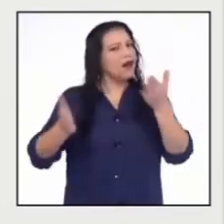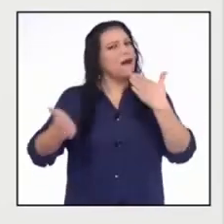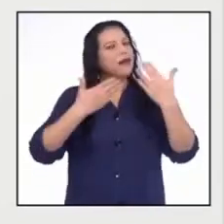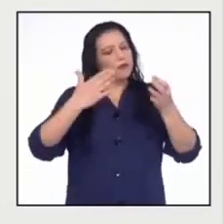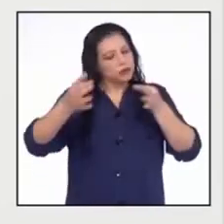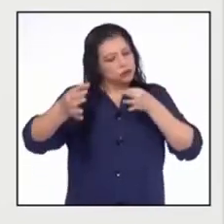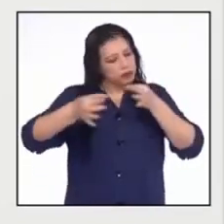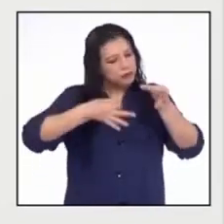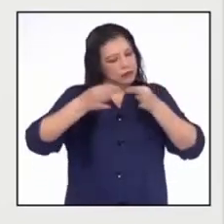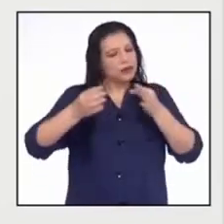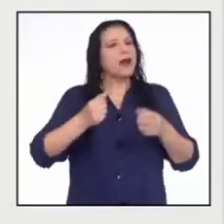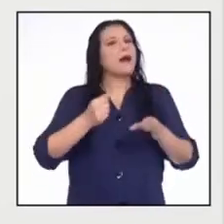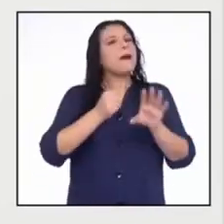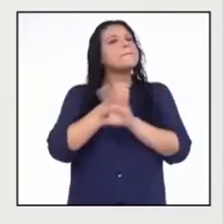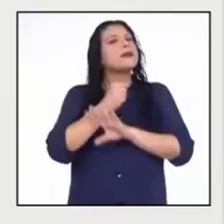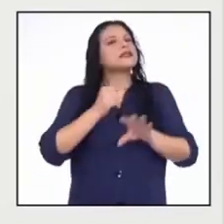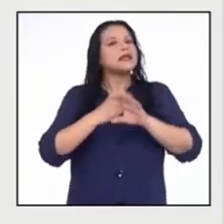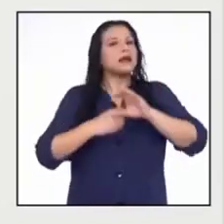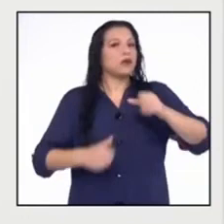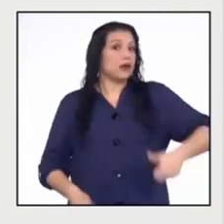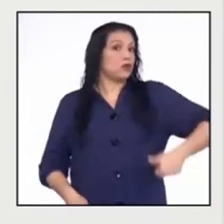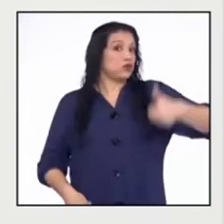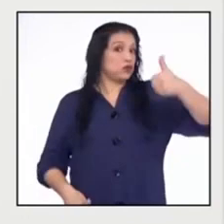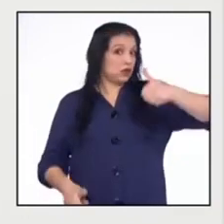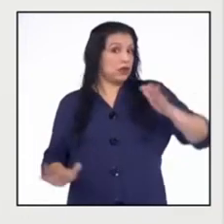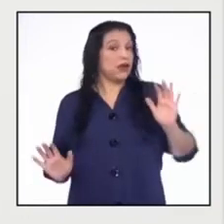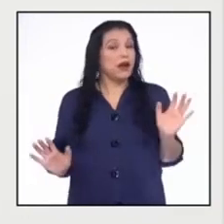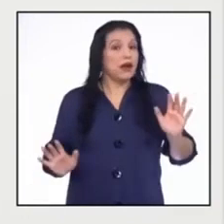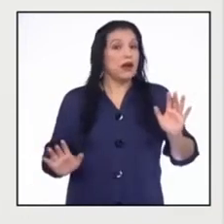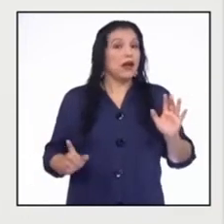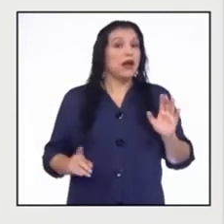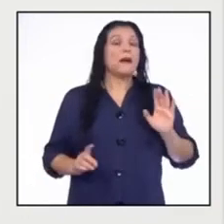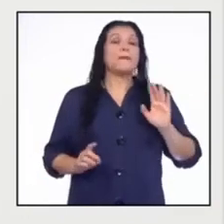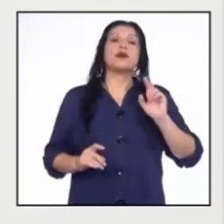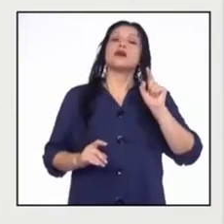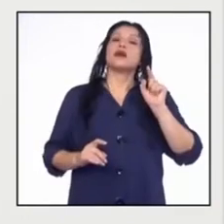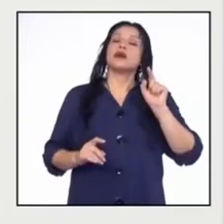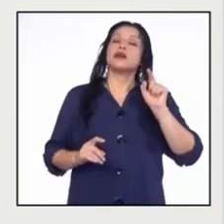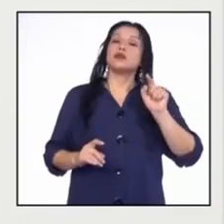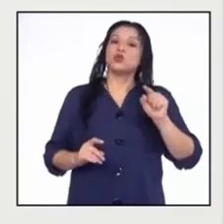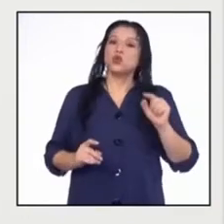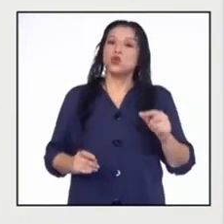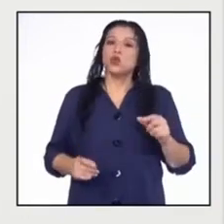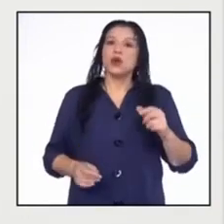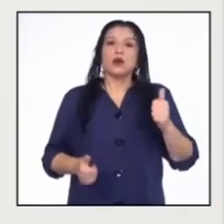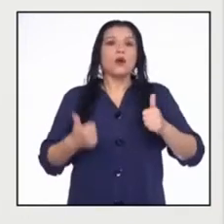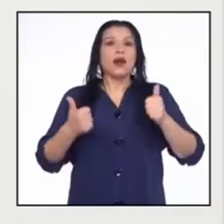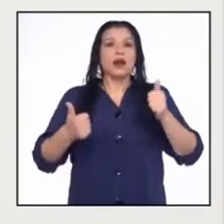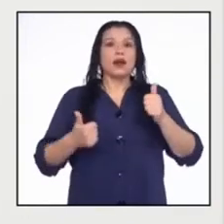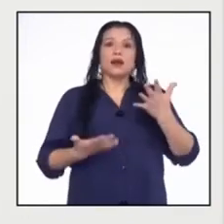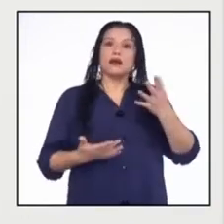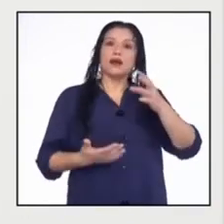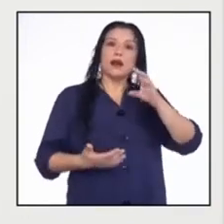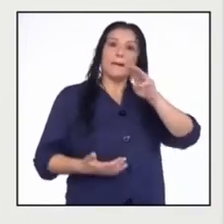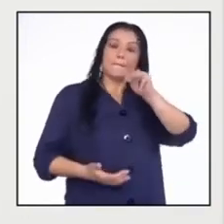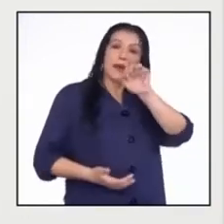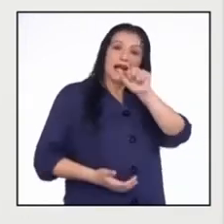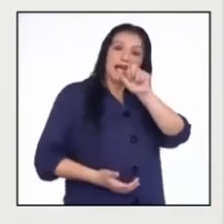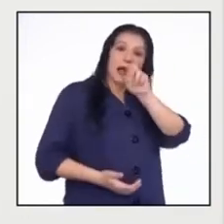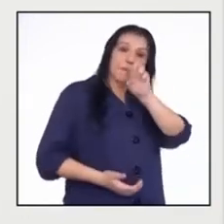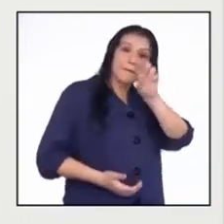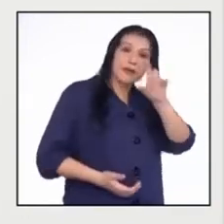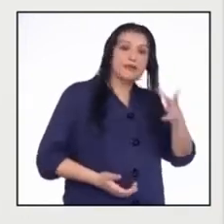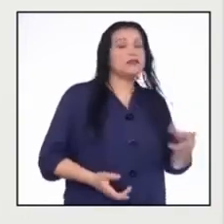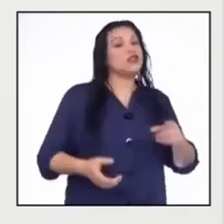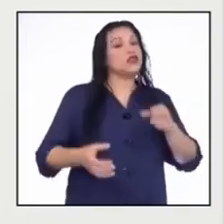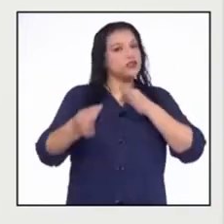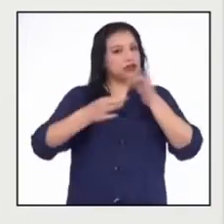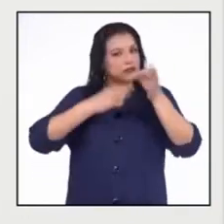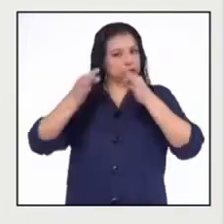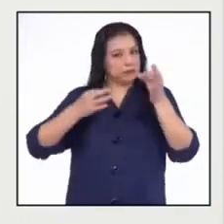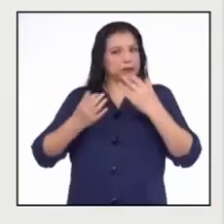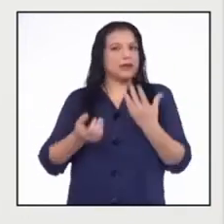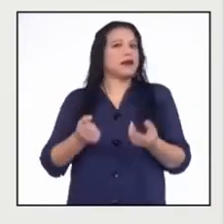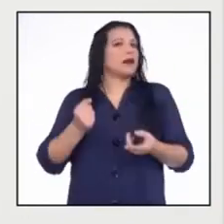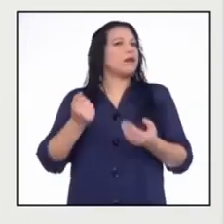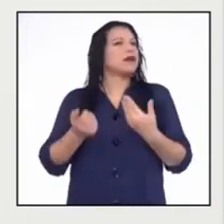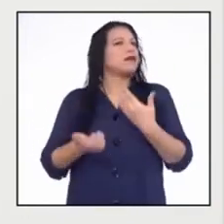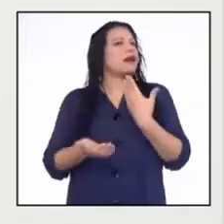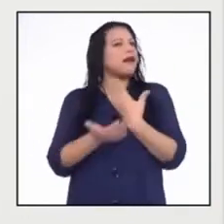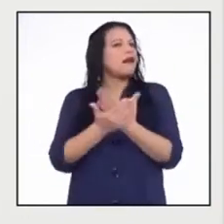argumento basado en autoridad, porque en este caso consideramos lo que la autora María Piz nos dice para sostener el